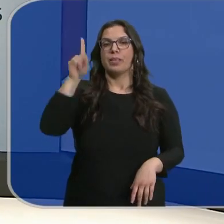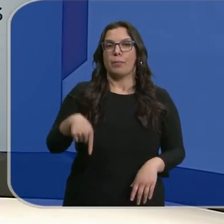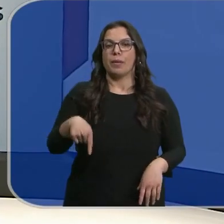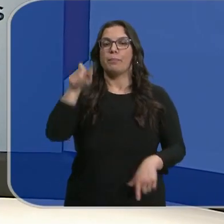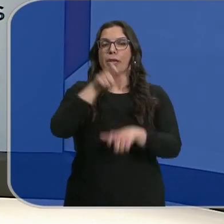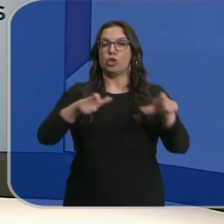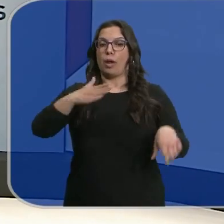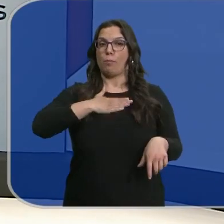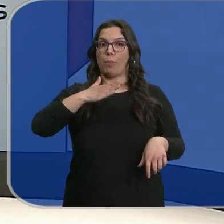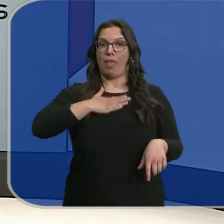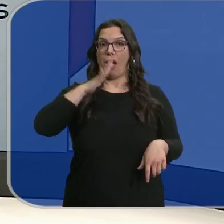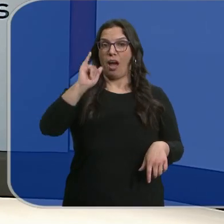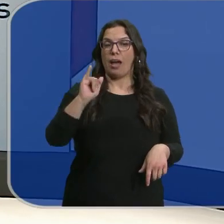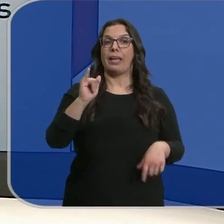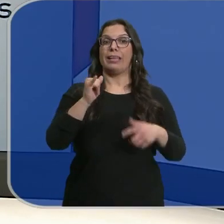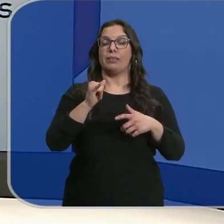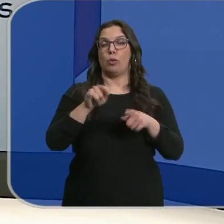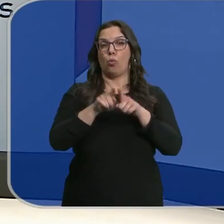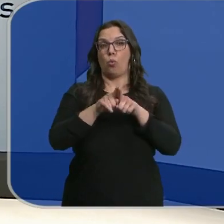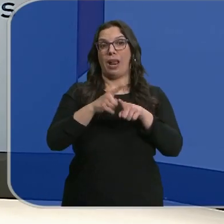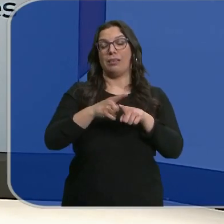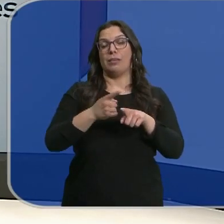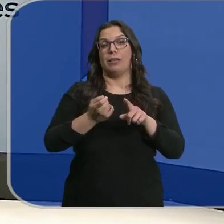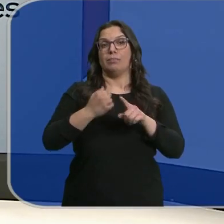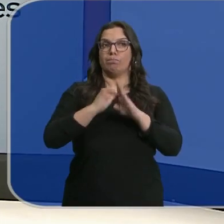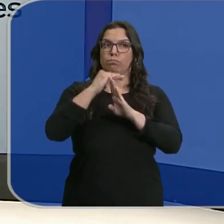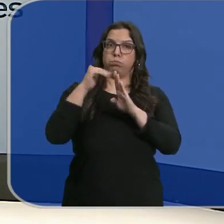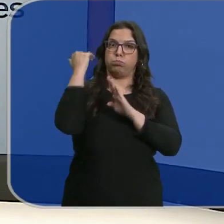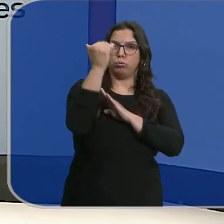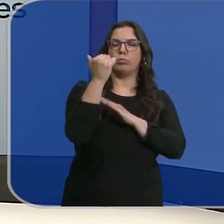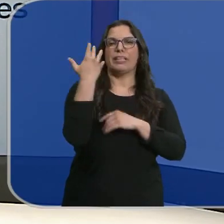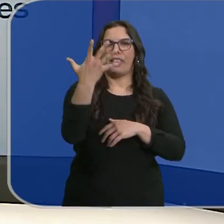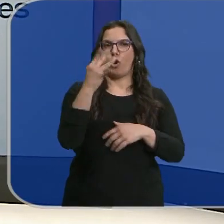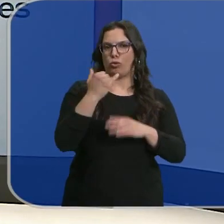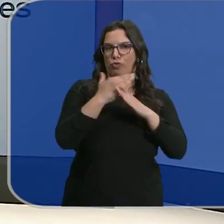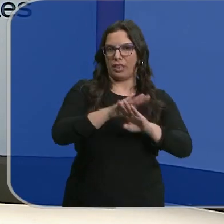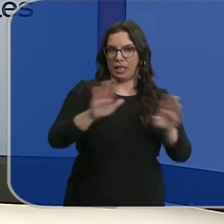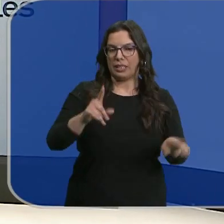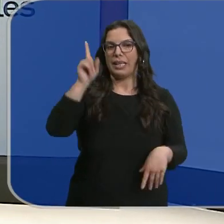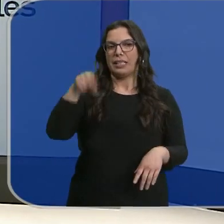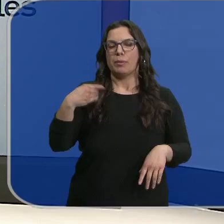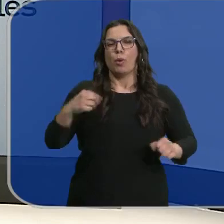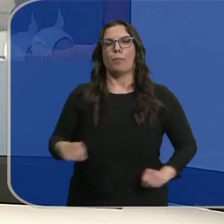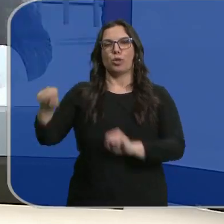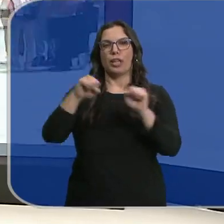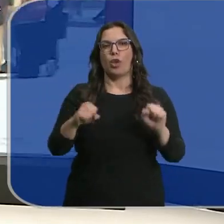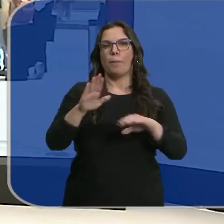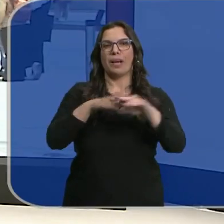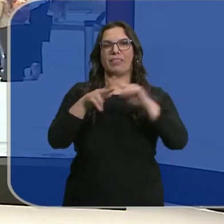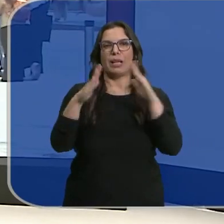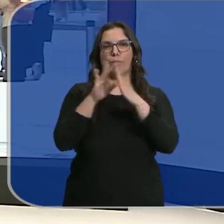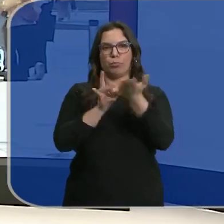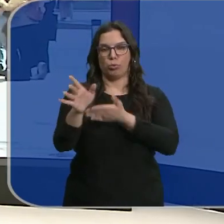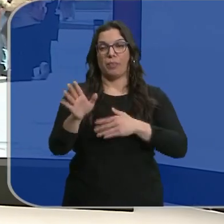de gran tenedor a cinco inmuebles y se refuerza la protección frente a los desahucios. Sergio García, la negociación ha sido